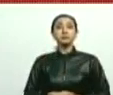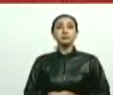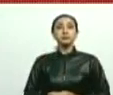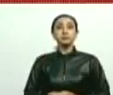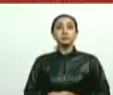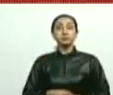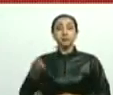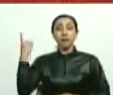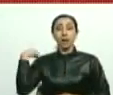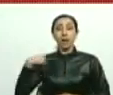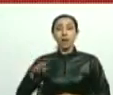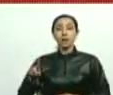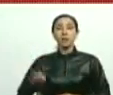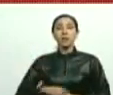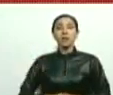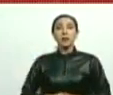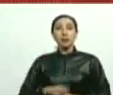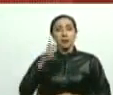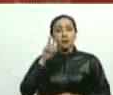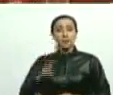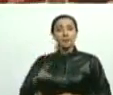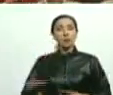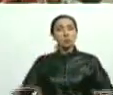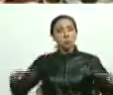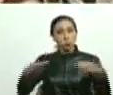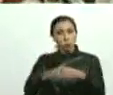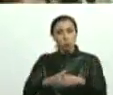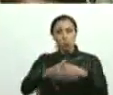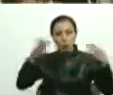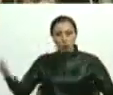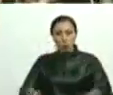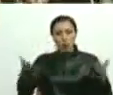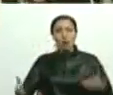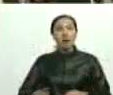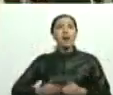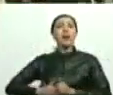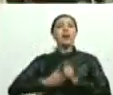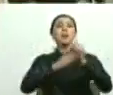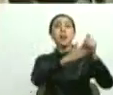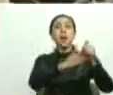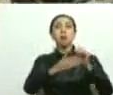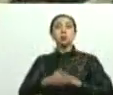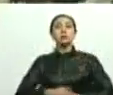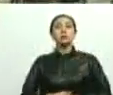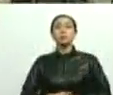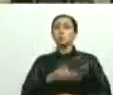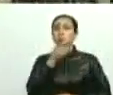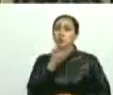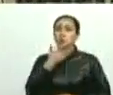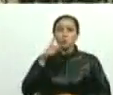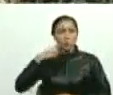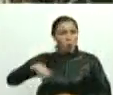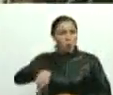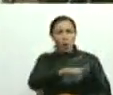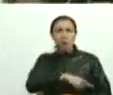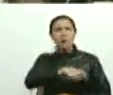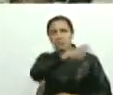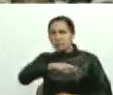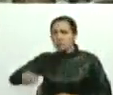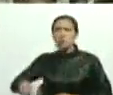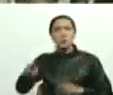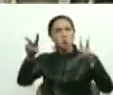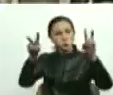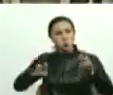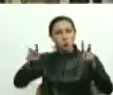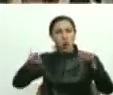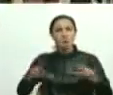o son vistos por la base de nuestro partido con un potencial de liderazgo. Y qué hermoso ver nombres nuevos.